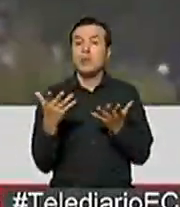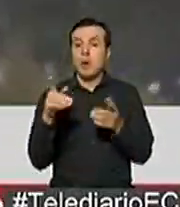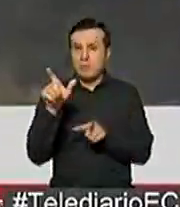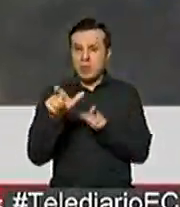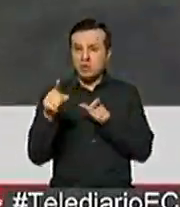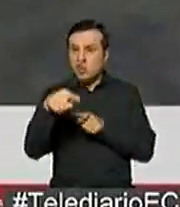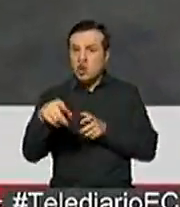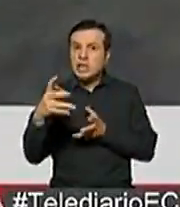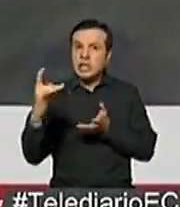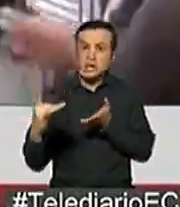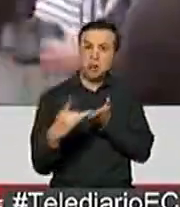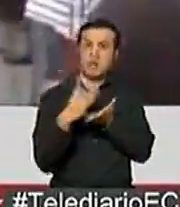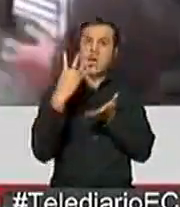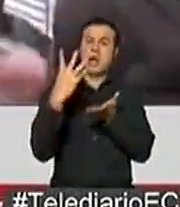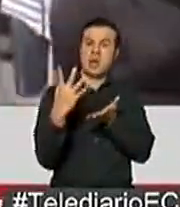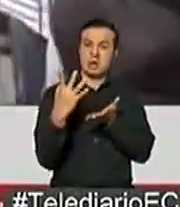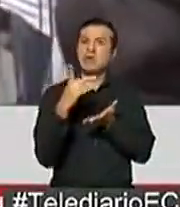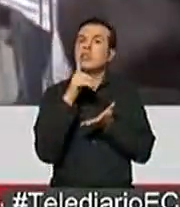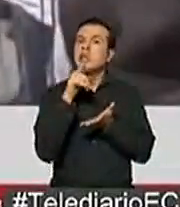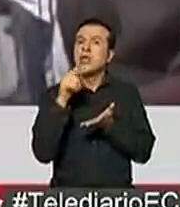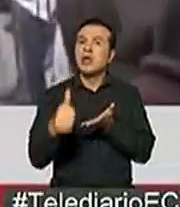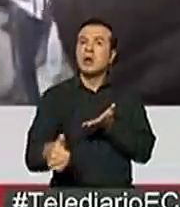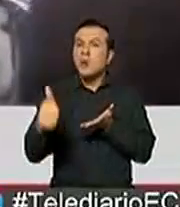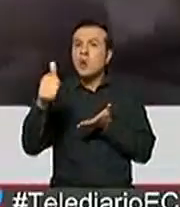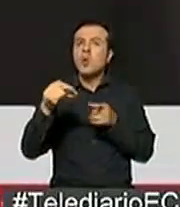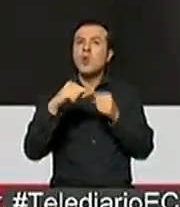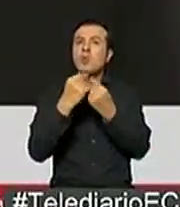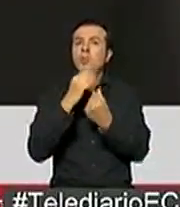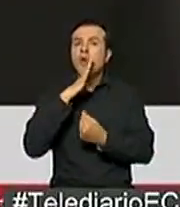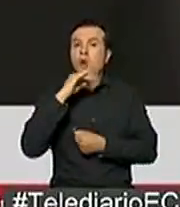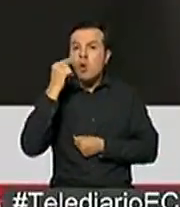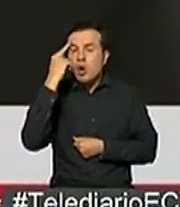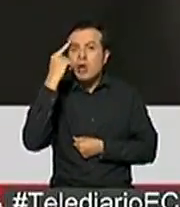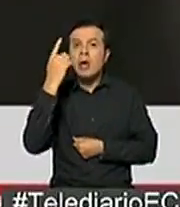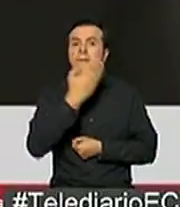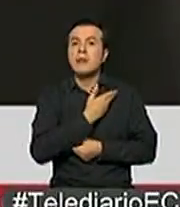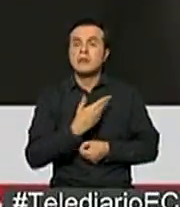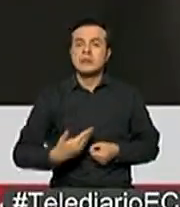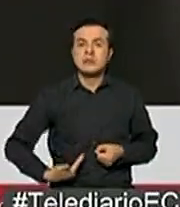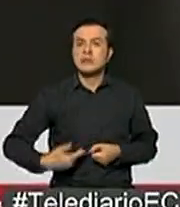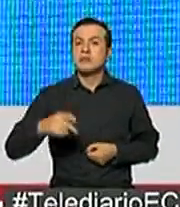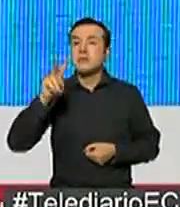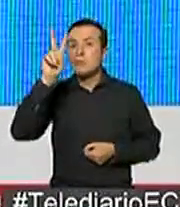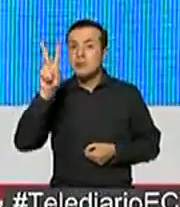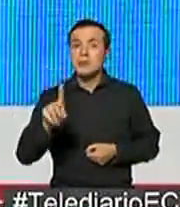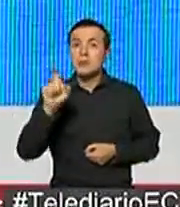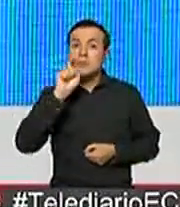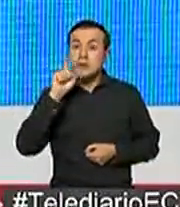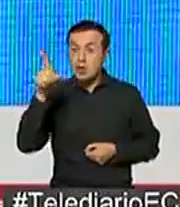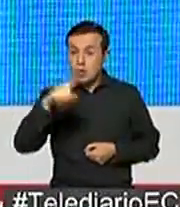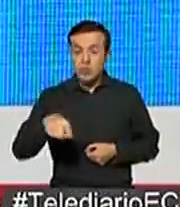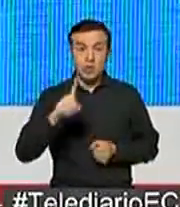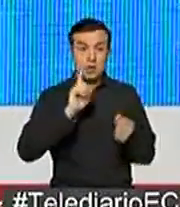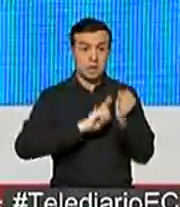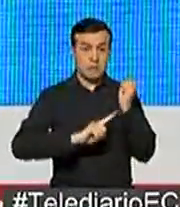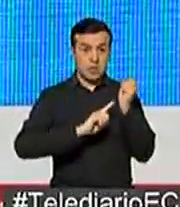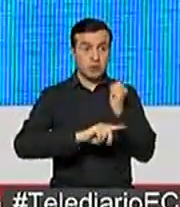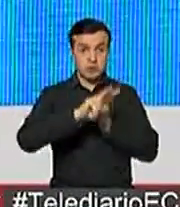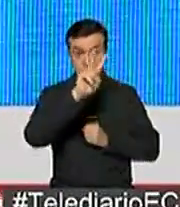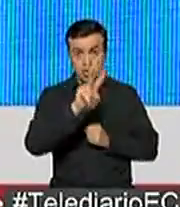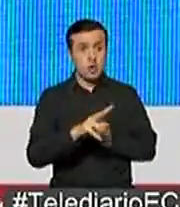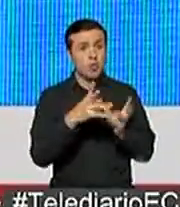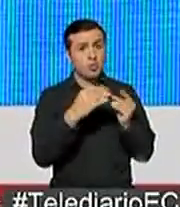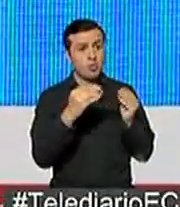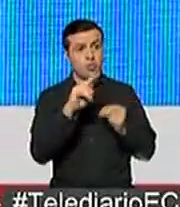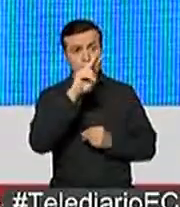un intento de golpe de estado liderado por el correísmo que el presidente de venezuela nicolás maduro los hermanos venezolanos son nuestros